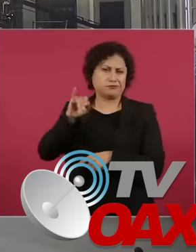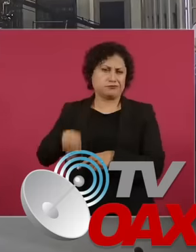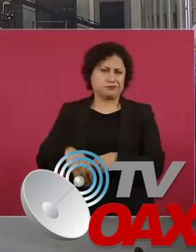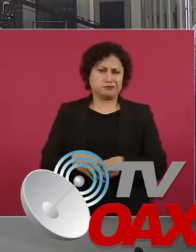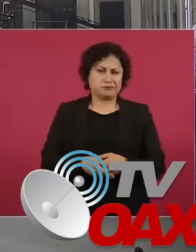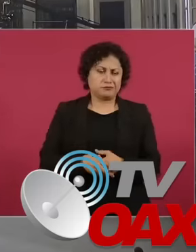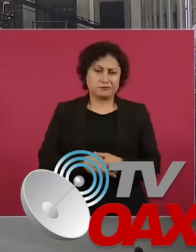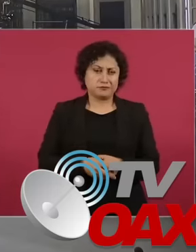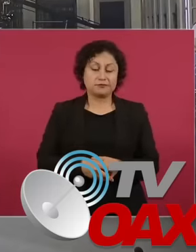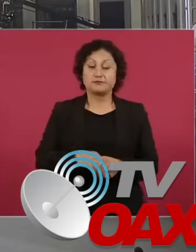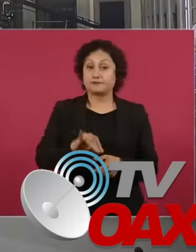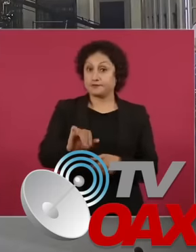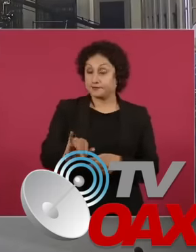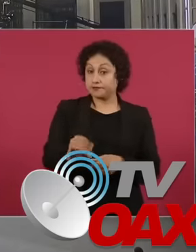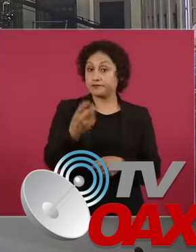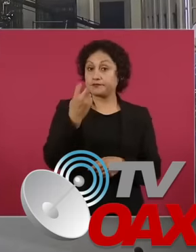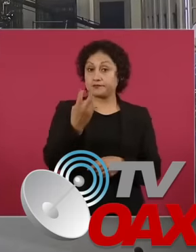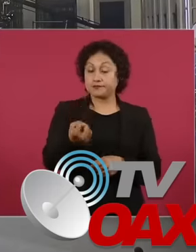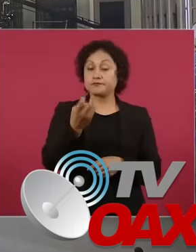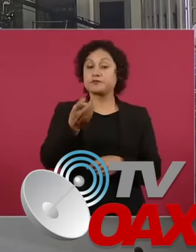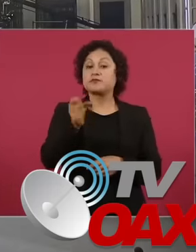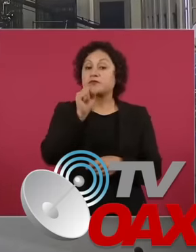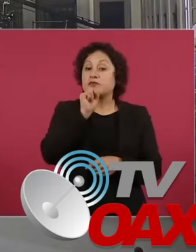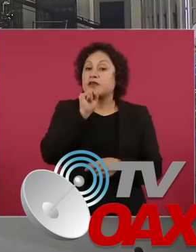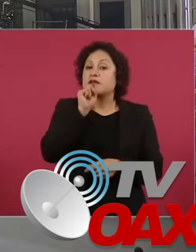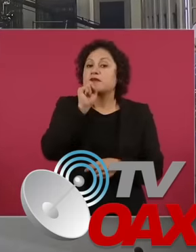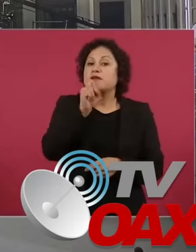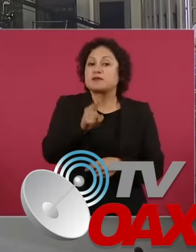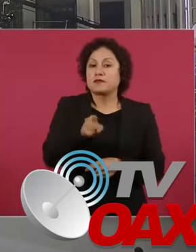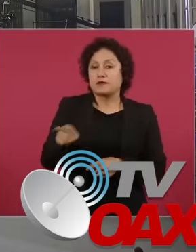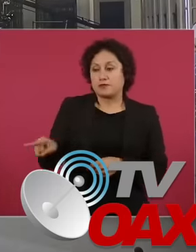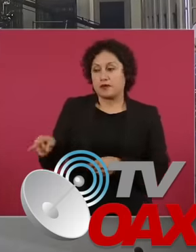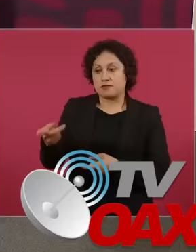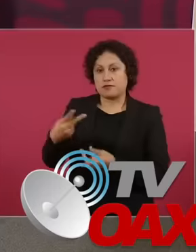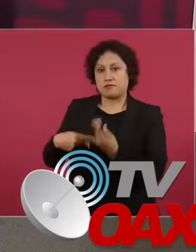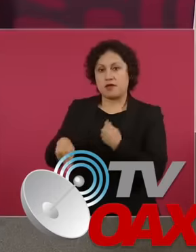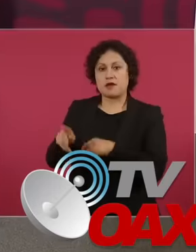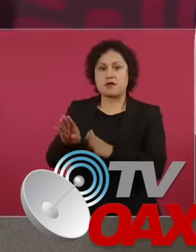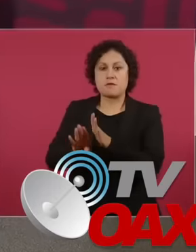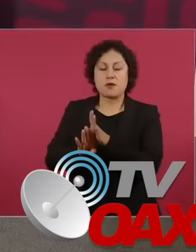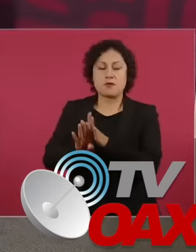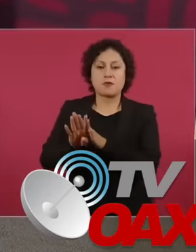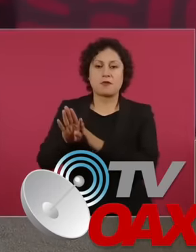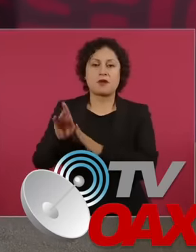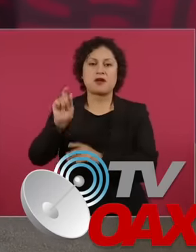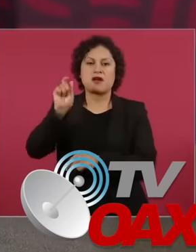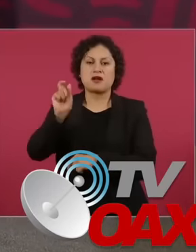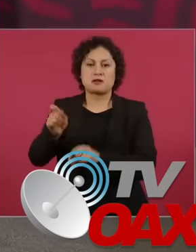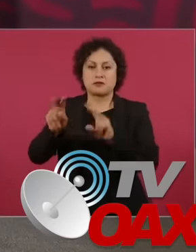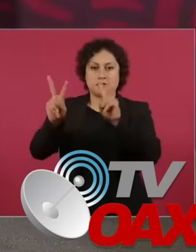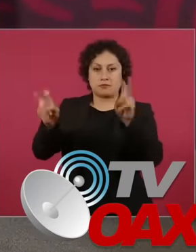Sí, y también es donde se redujo más la pobreza en el tiempo que llevamos.